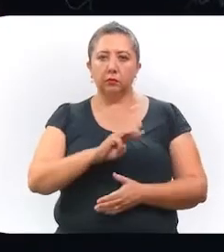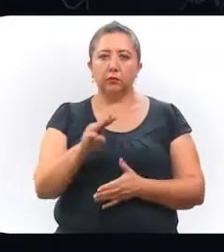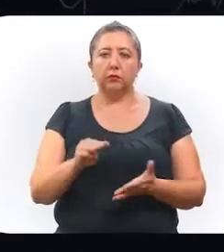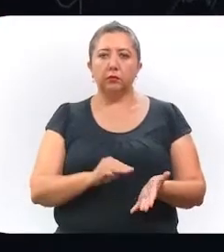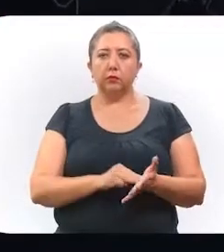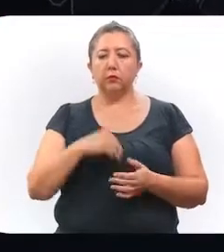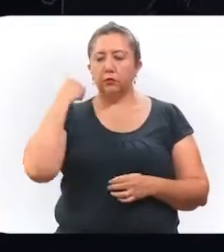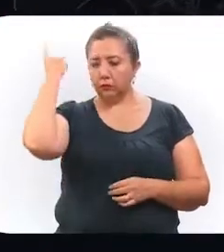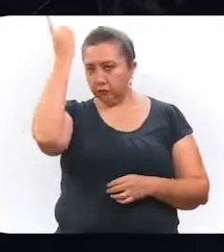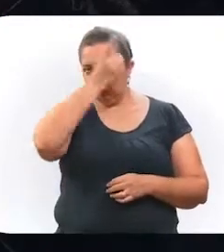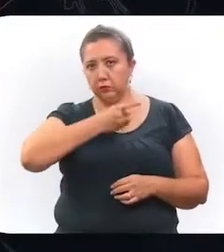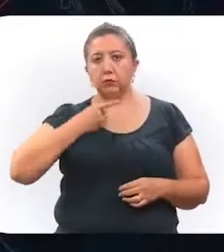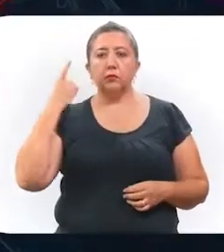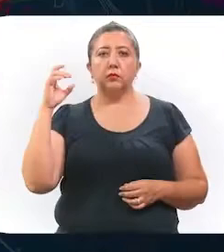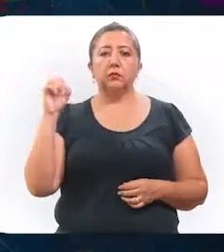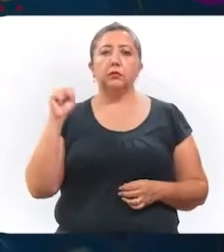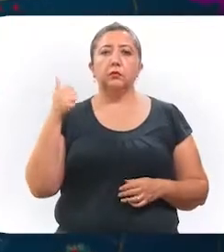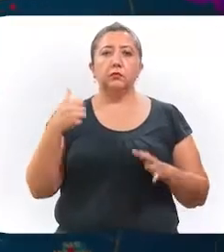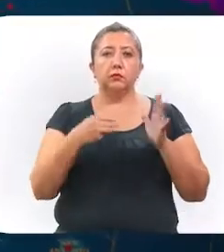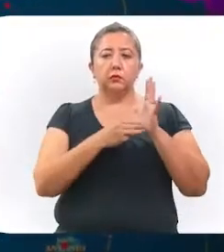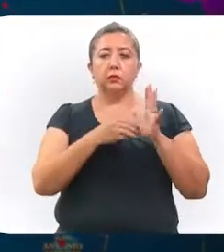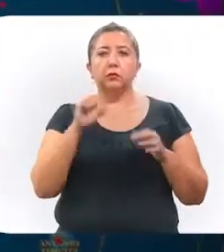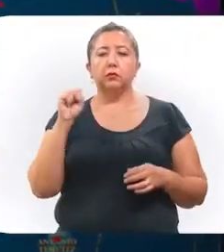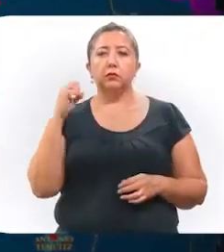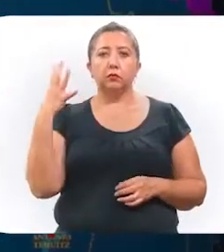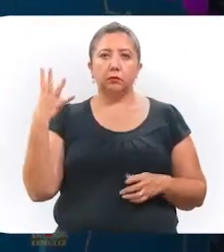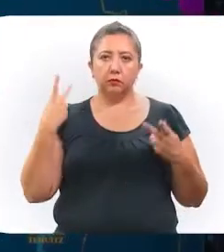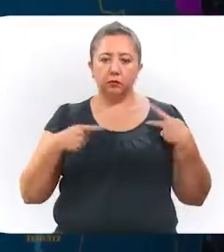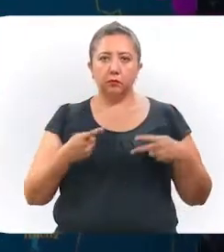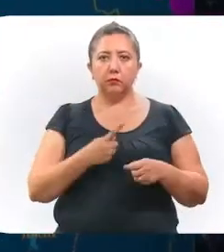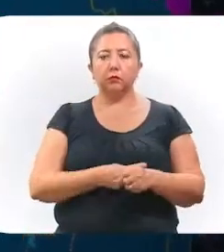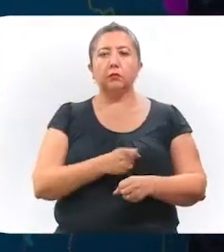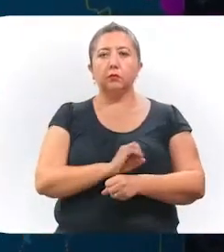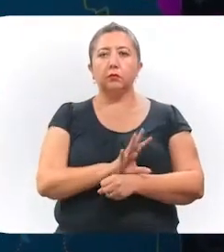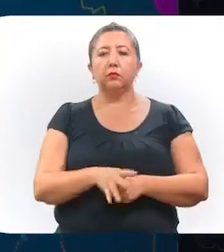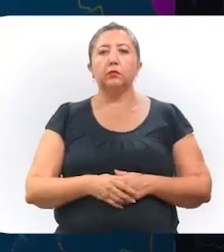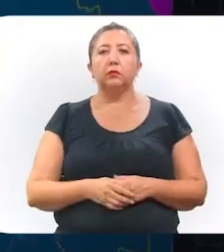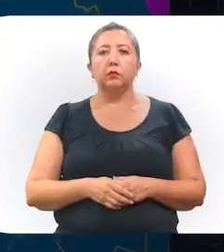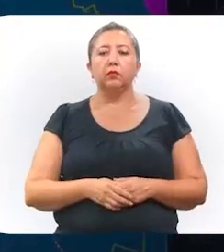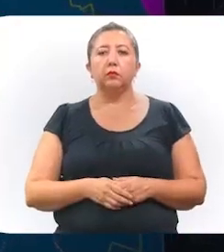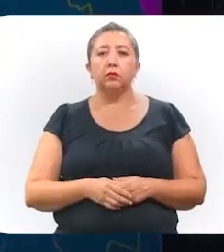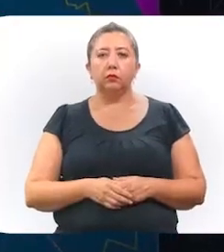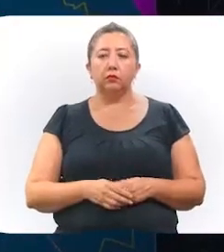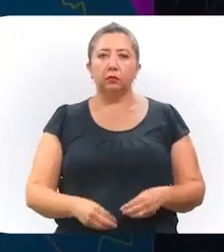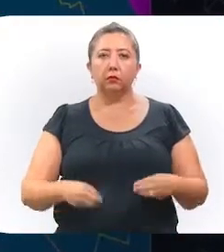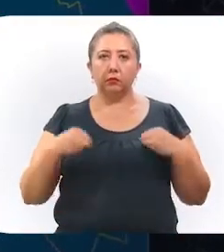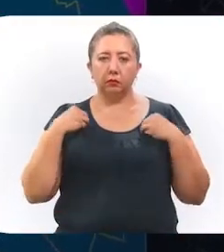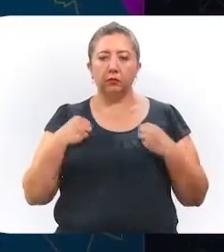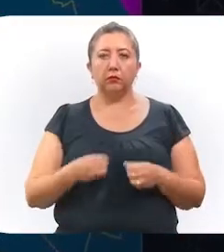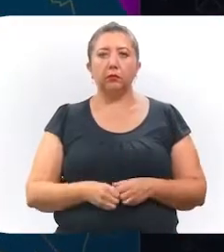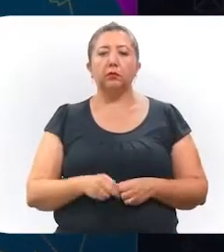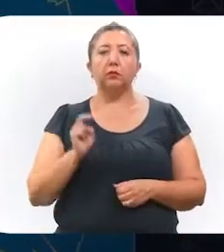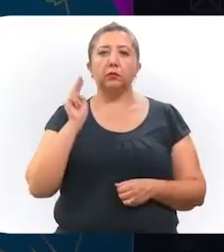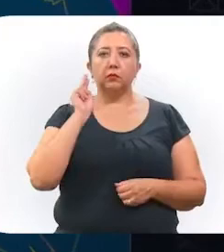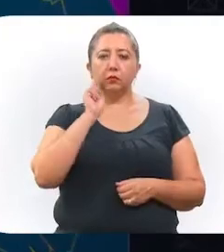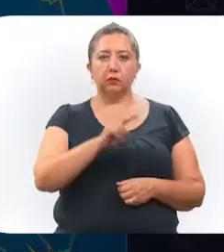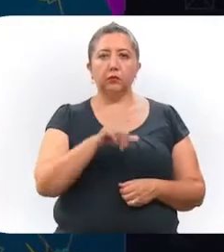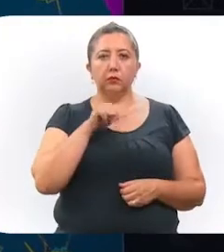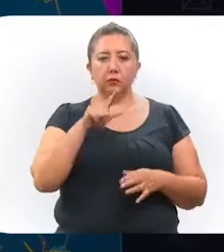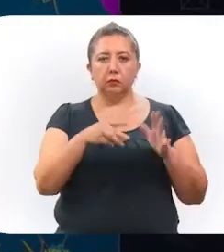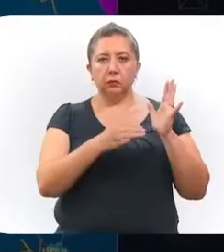Específicamente en Mérida se han diagnosticado 66.064 personas contagiadas de coronavirus, que viven en la zona